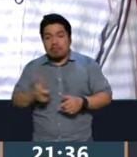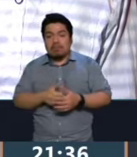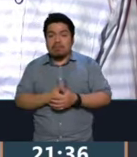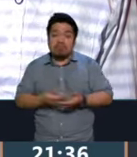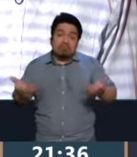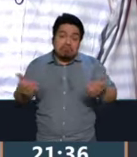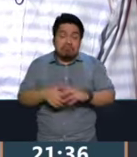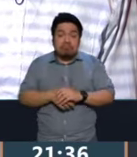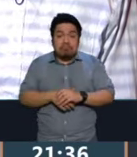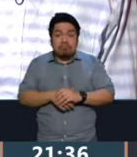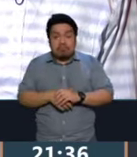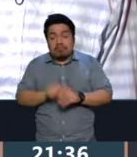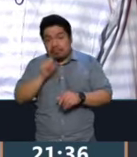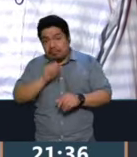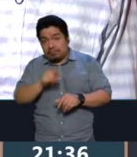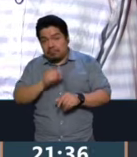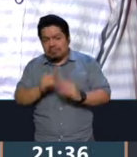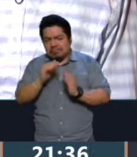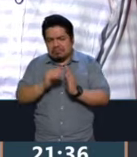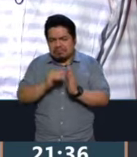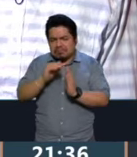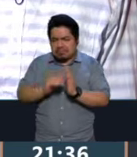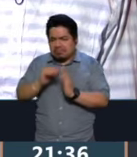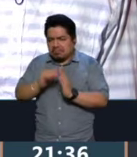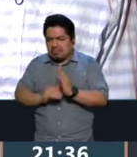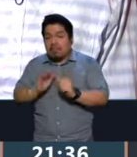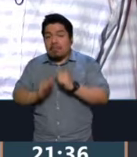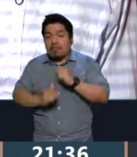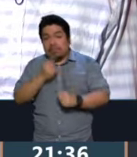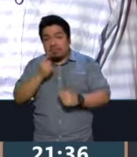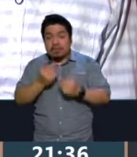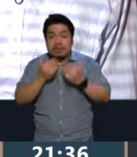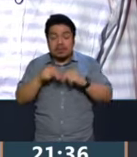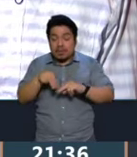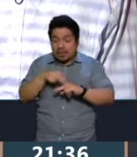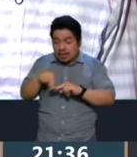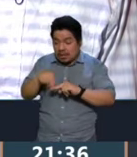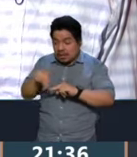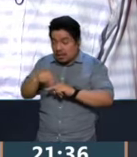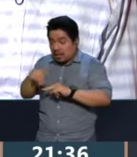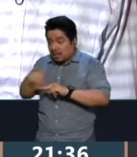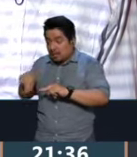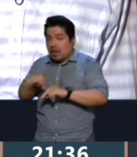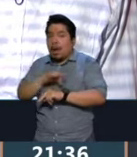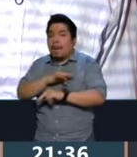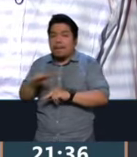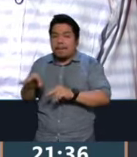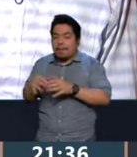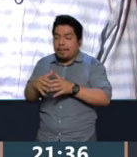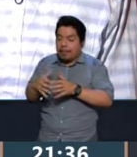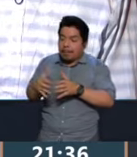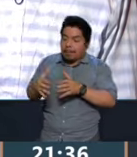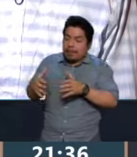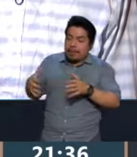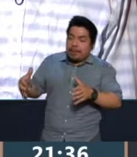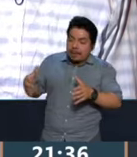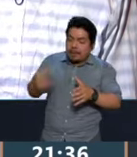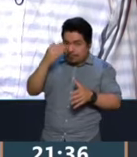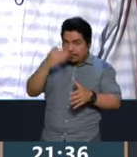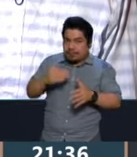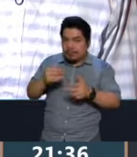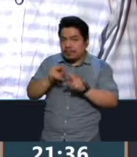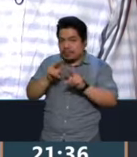Y también esto viene a una reducción, ¿por qué? Porque ahora, como ya no se generan los boletos del metro, puede haber una ampliación en cuanto a los